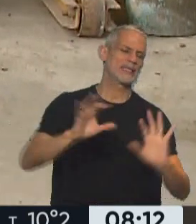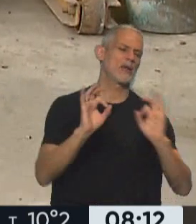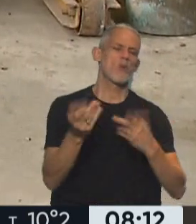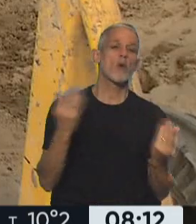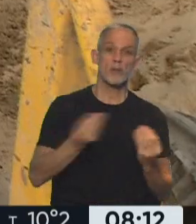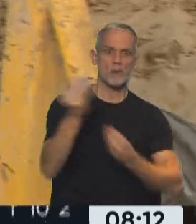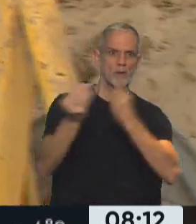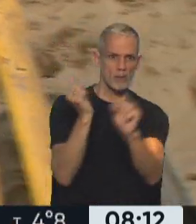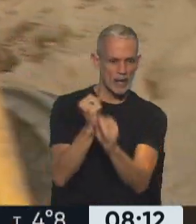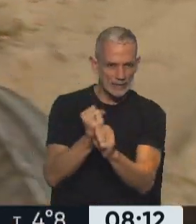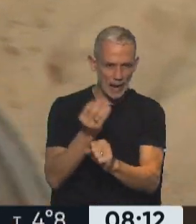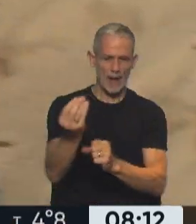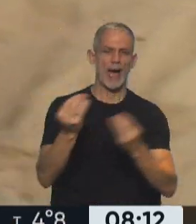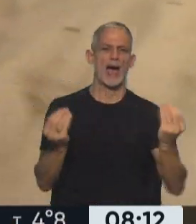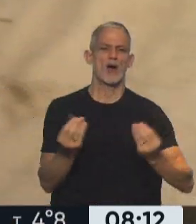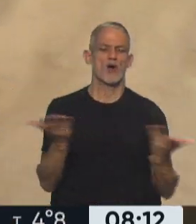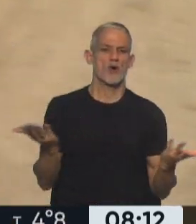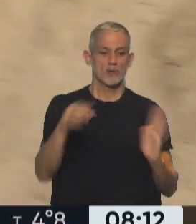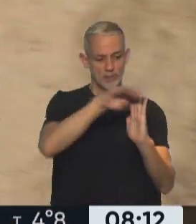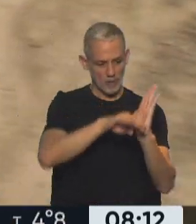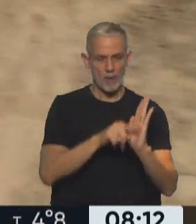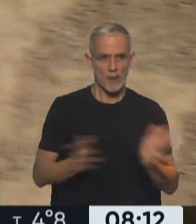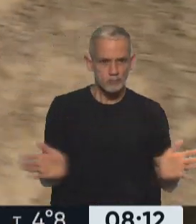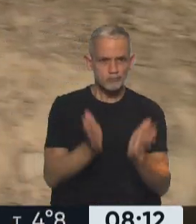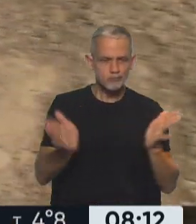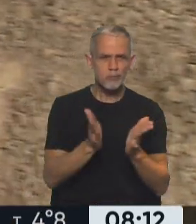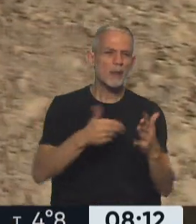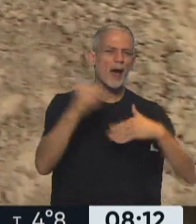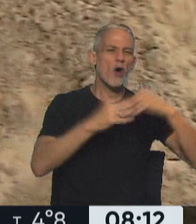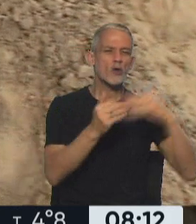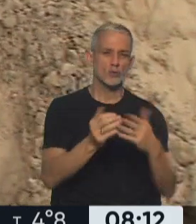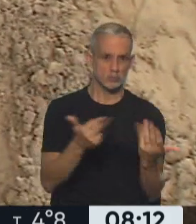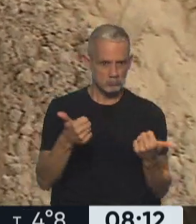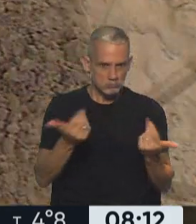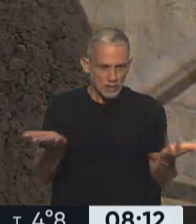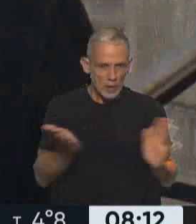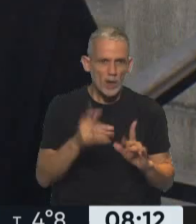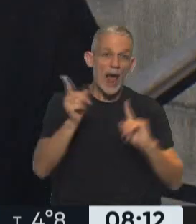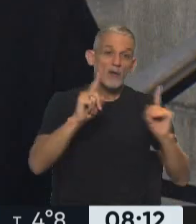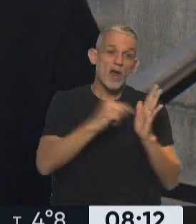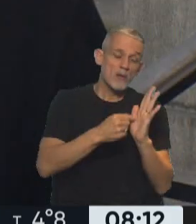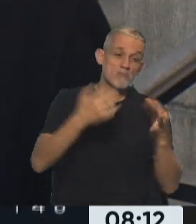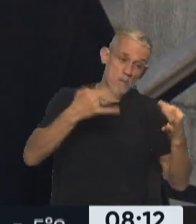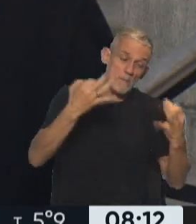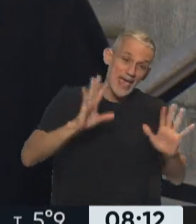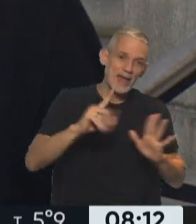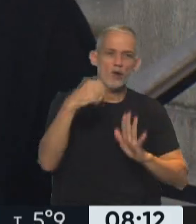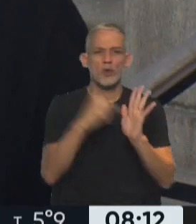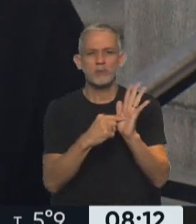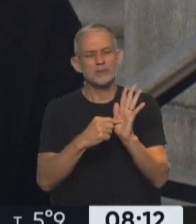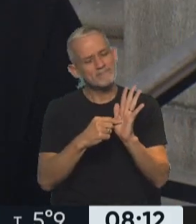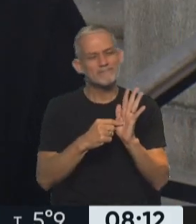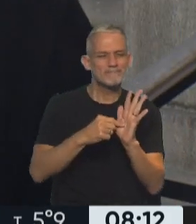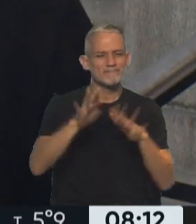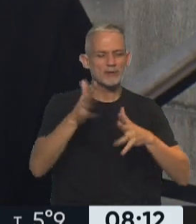generación de puestos de empleo. Digo, el régimen, la promoción del régimen de la construcción, algunas cosas son buenas, otras no tanto, pero ayer trabajamos